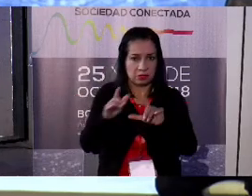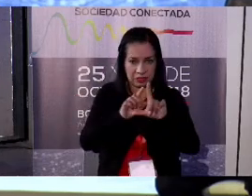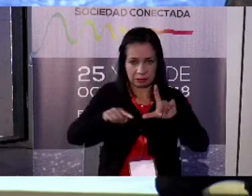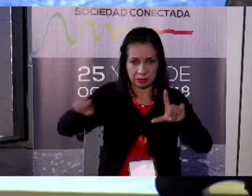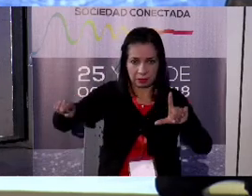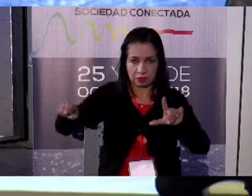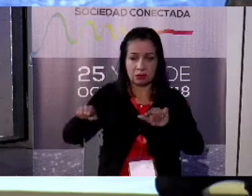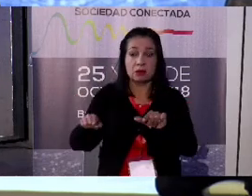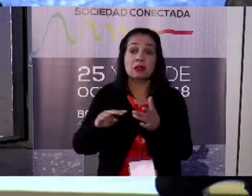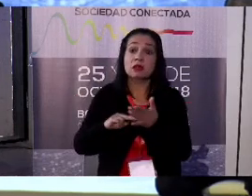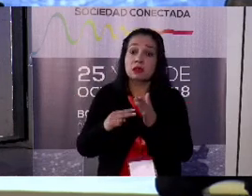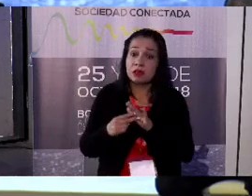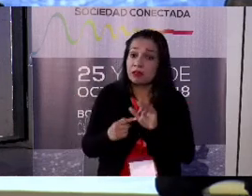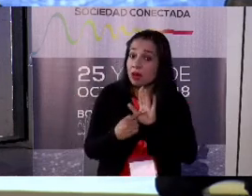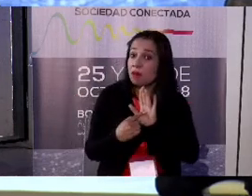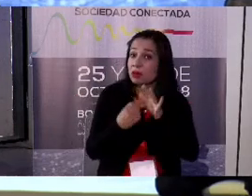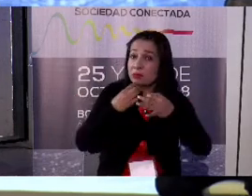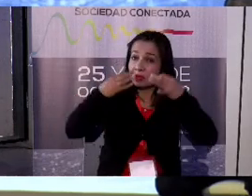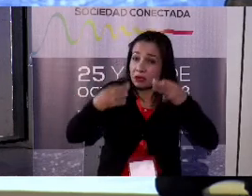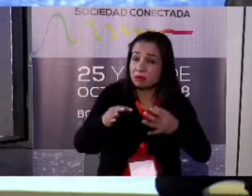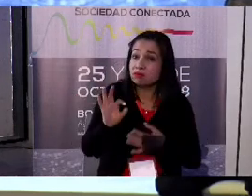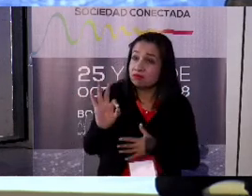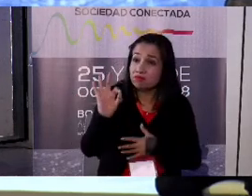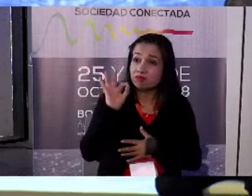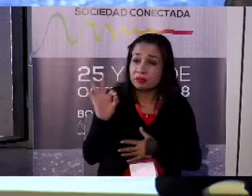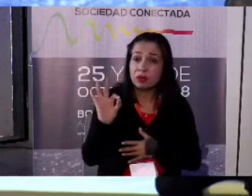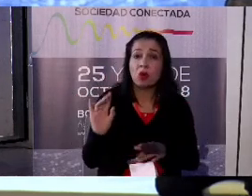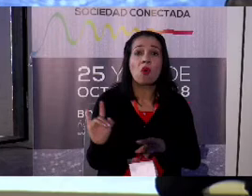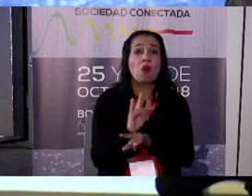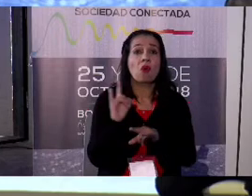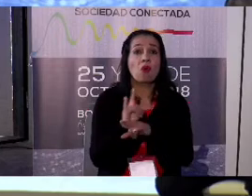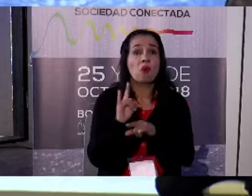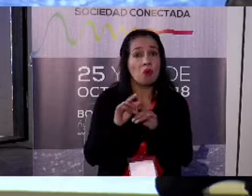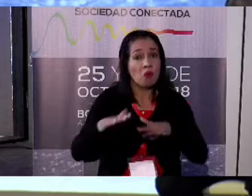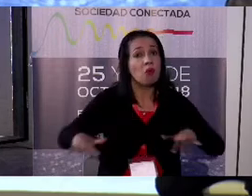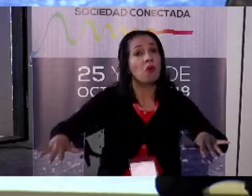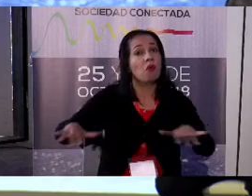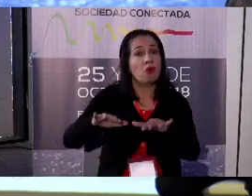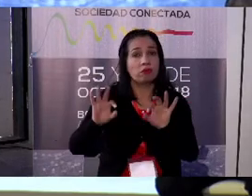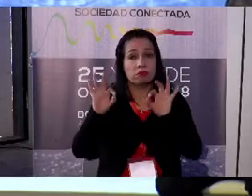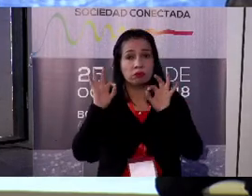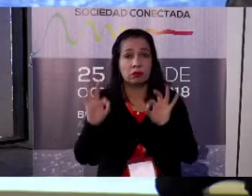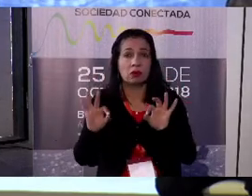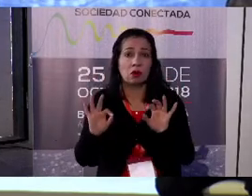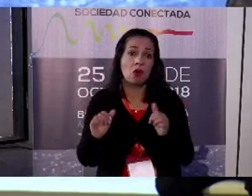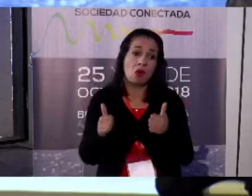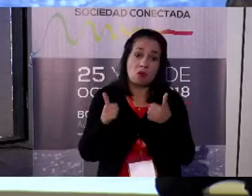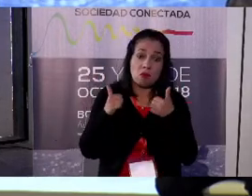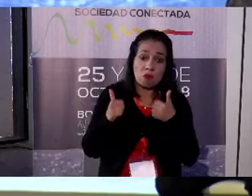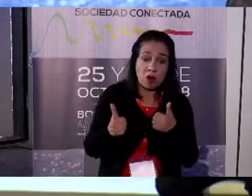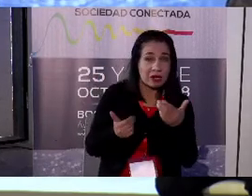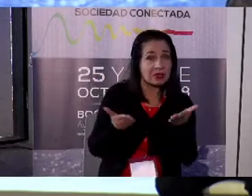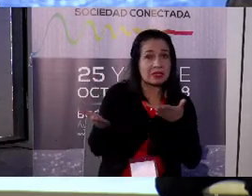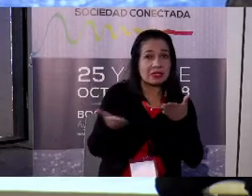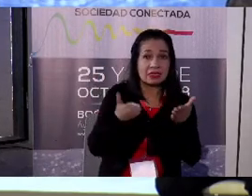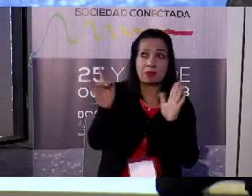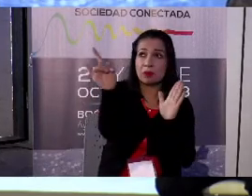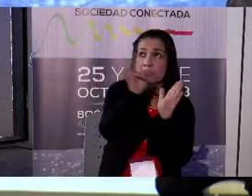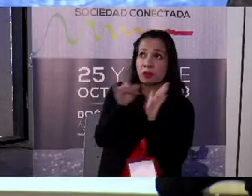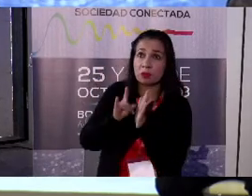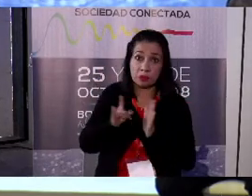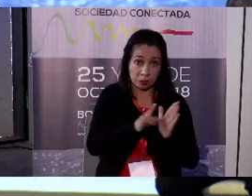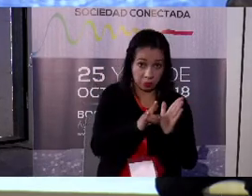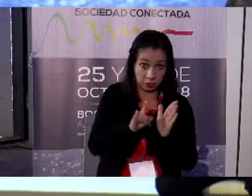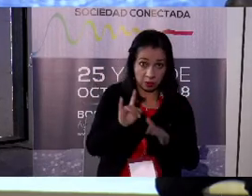no dice que tan eficiente es o o que tan bueno es el servicio inalámbrico del